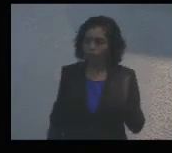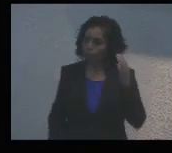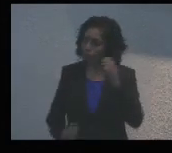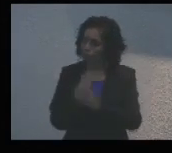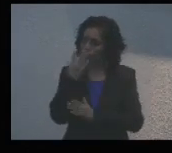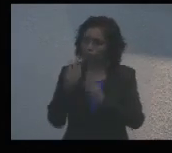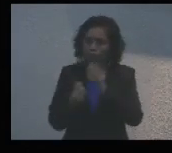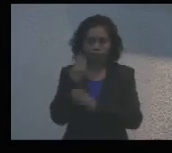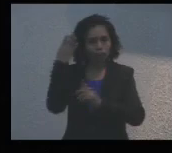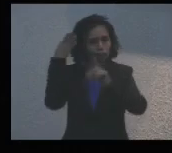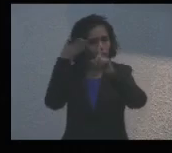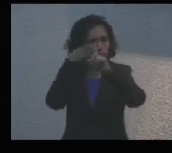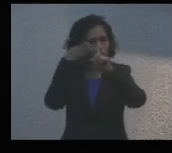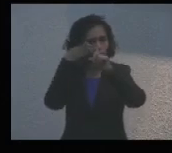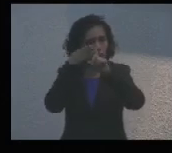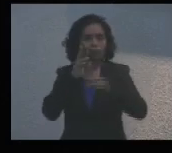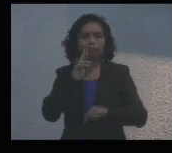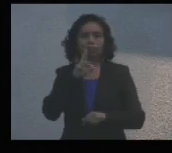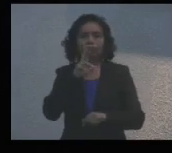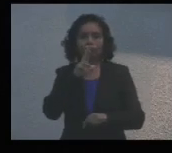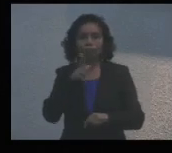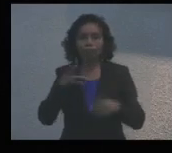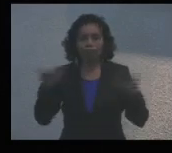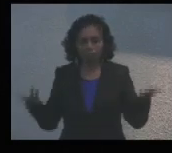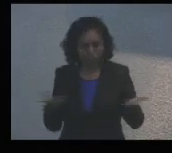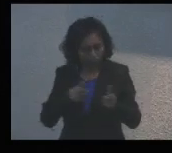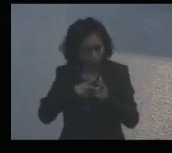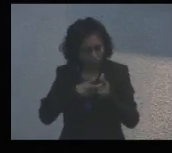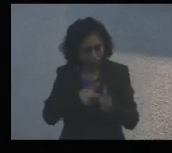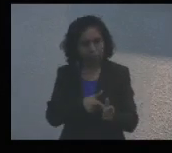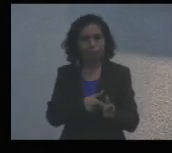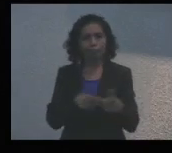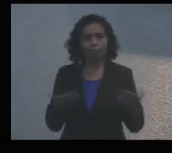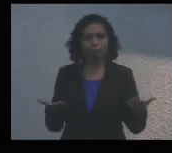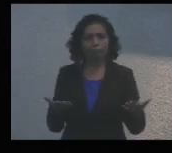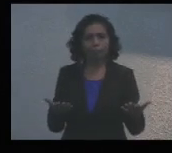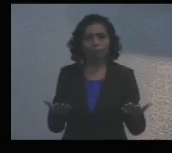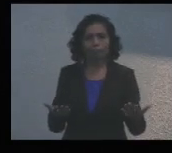resultados y mucho mejores, conviene darle continuidad